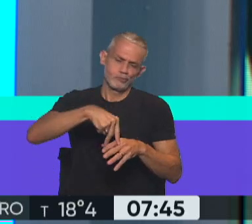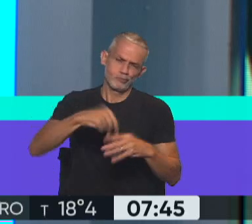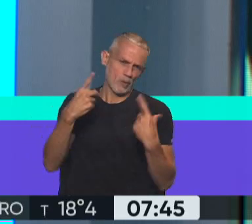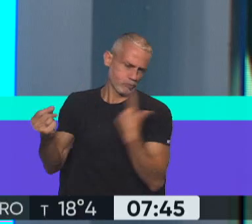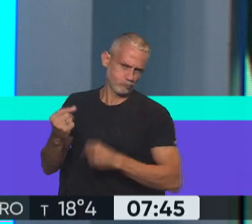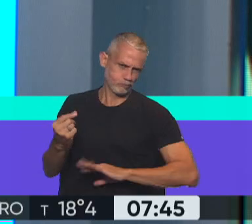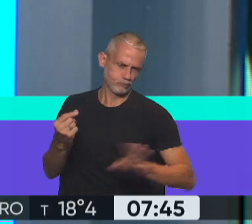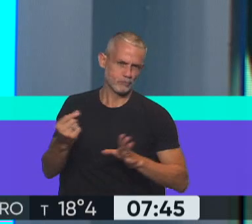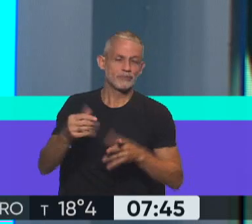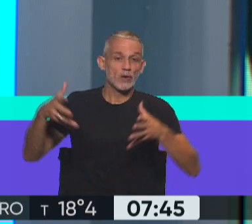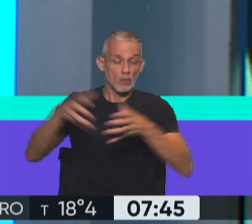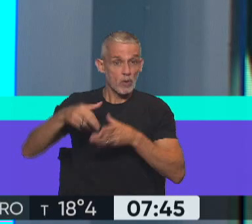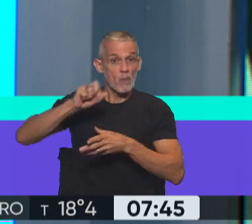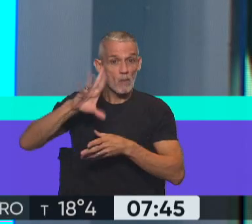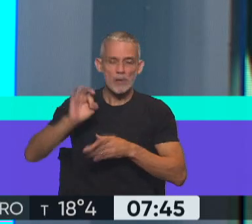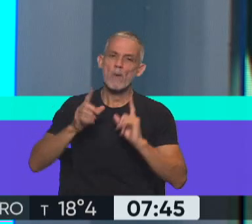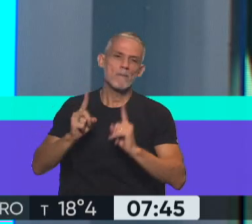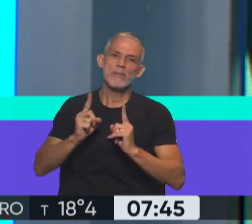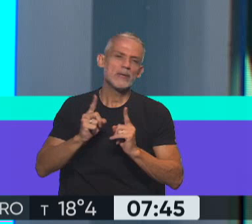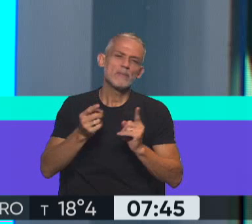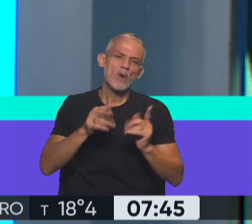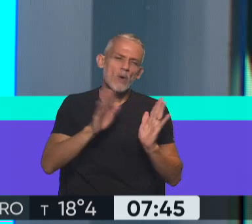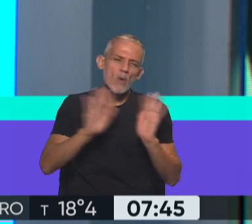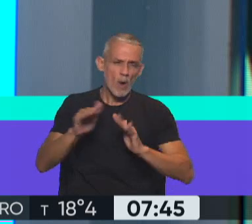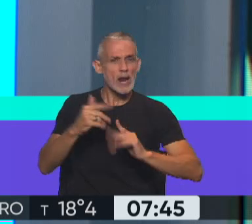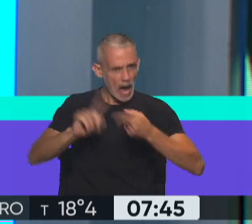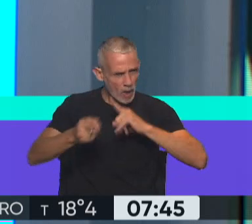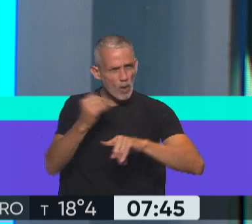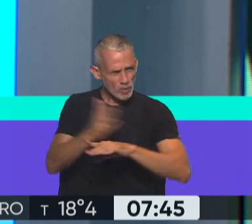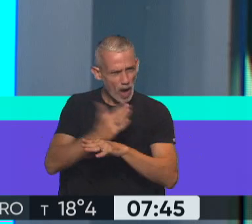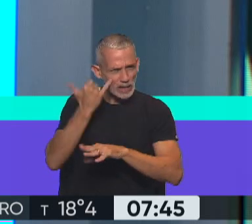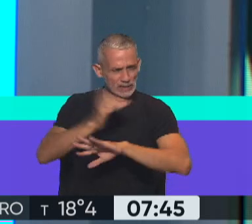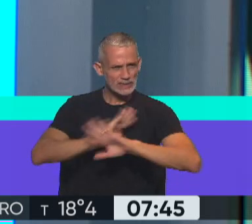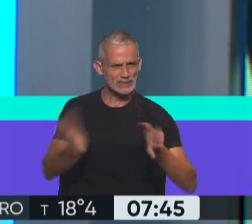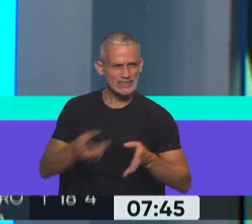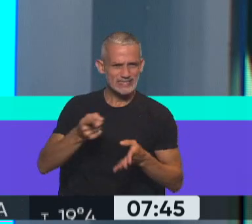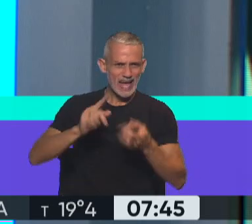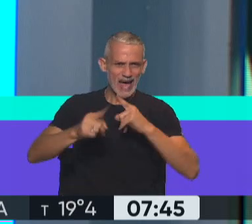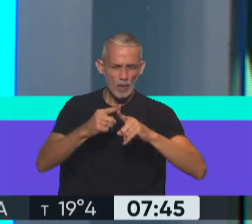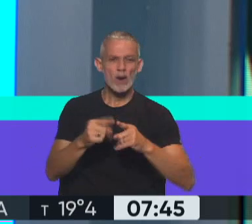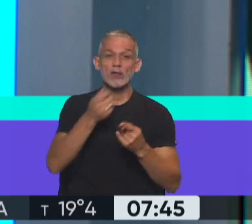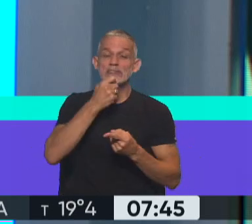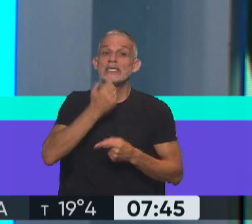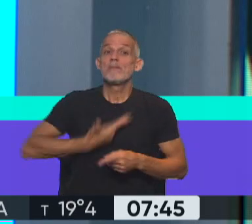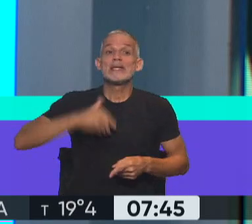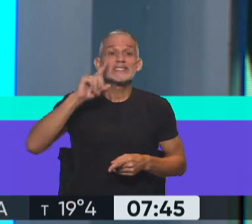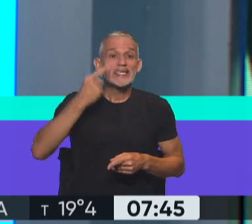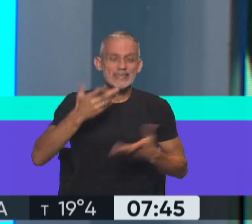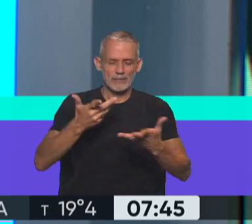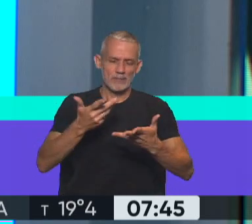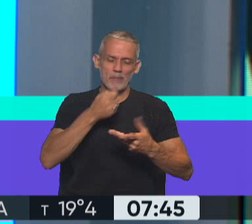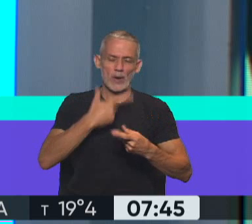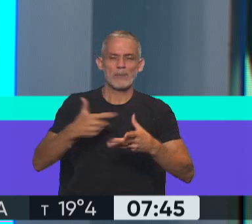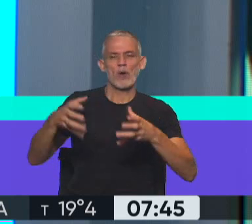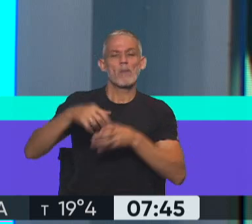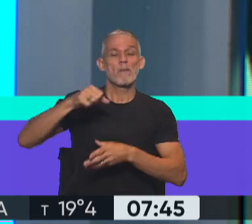acompañaron. En esta oportunidad se repite la misma estrategia que estaba acordada de antemano. Estaba acordado que si el presidente del bloque del PRO